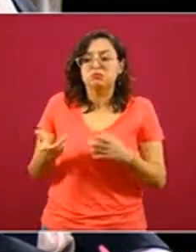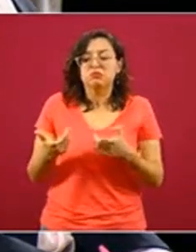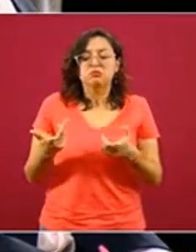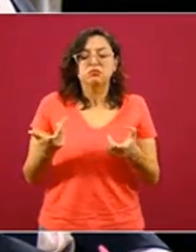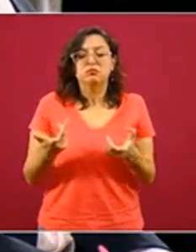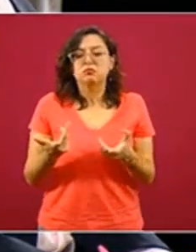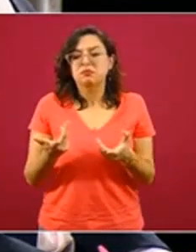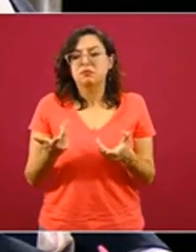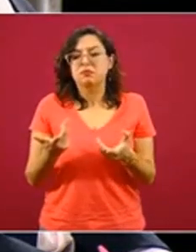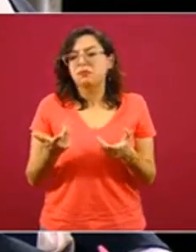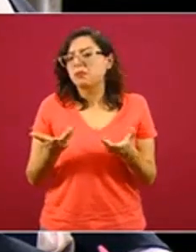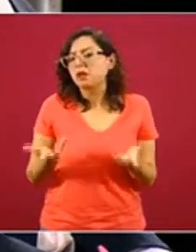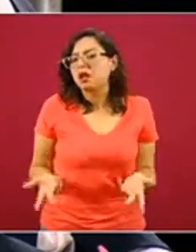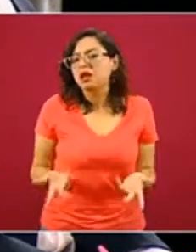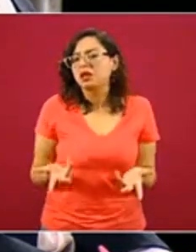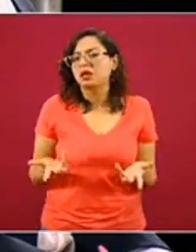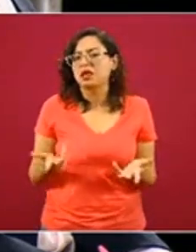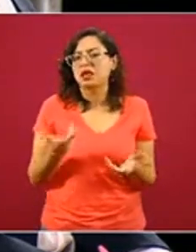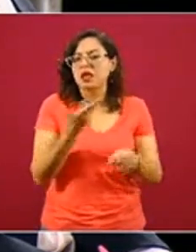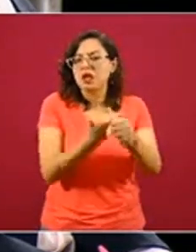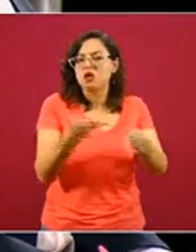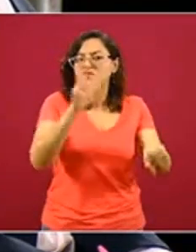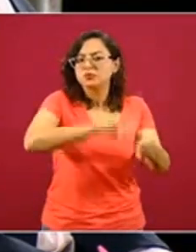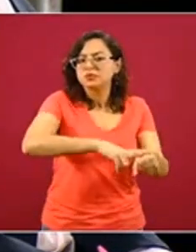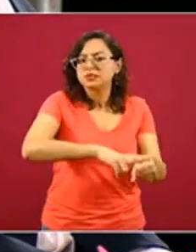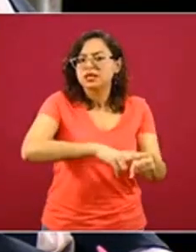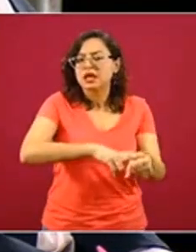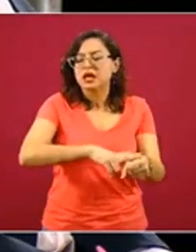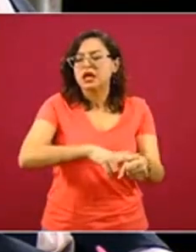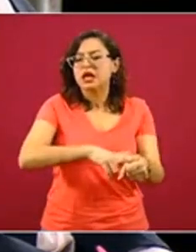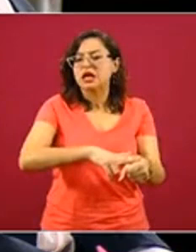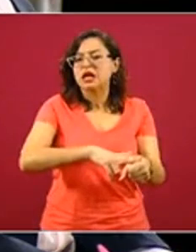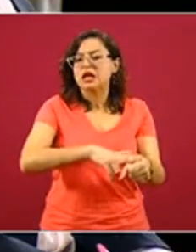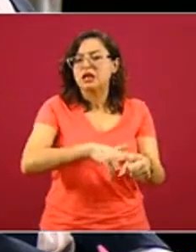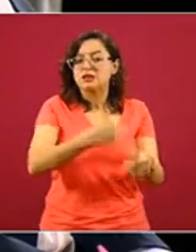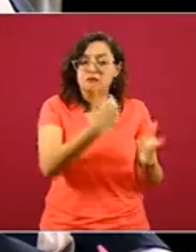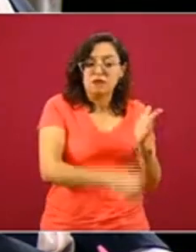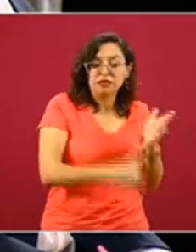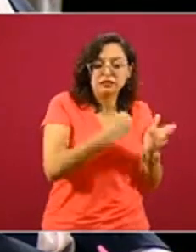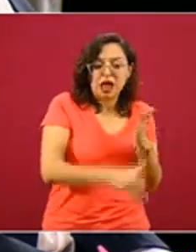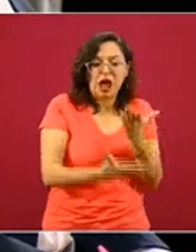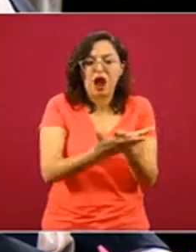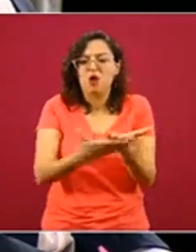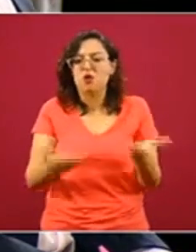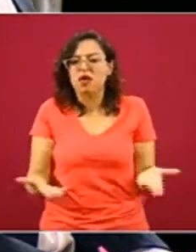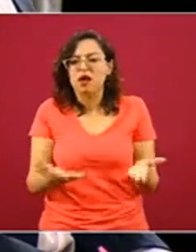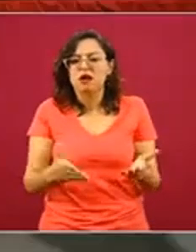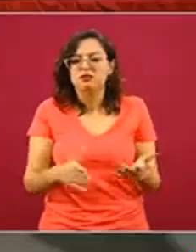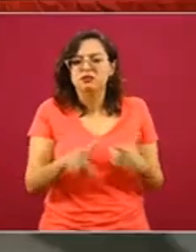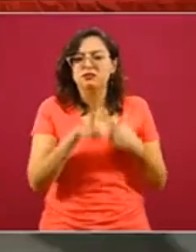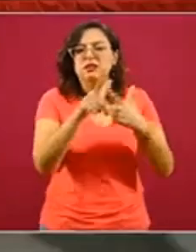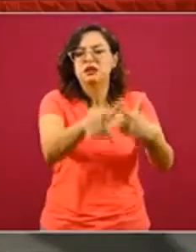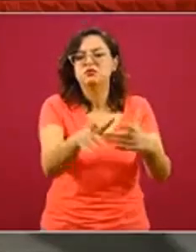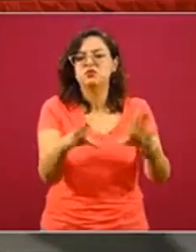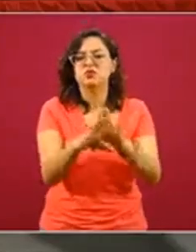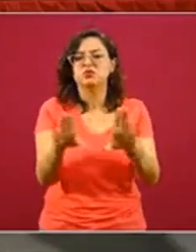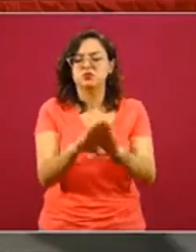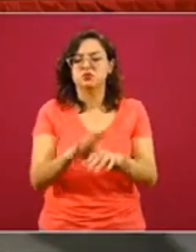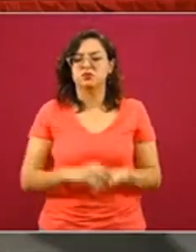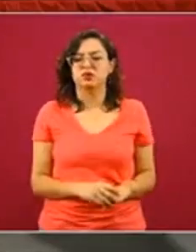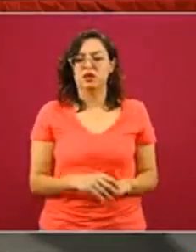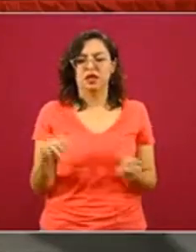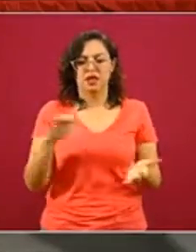Para esta infraestructura hospitalaria en la que teníamos déficit, ¿qué sigue? Muchas gracias por la pregunta,